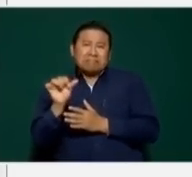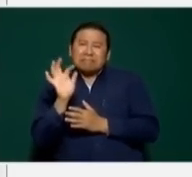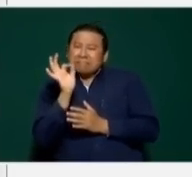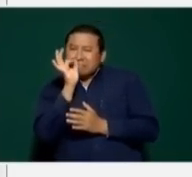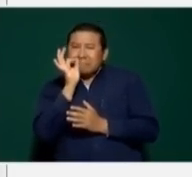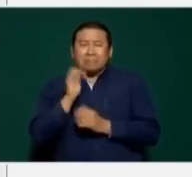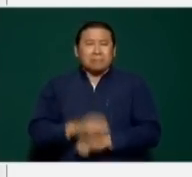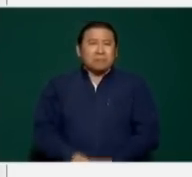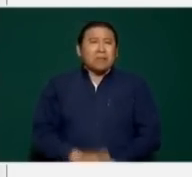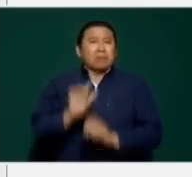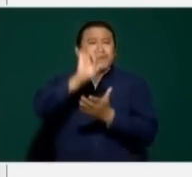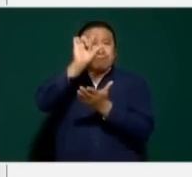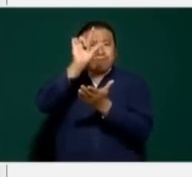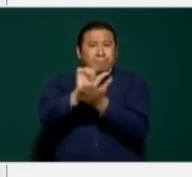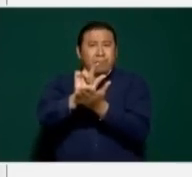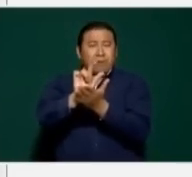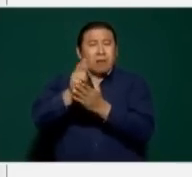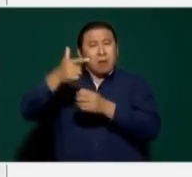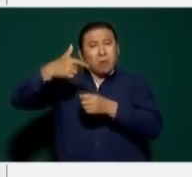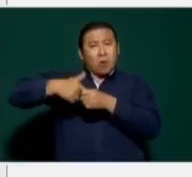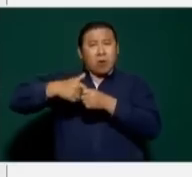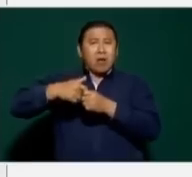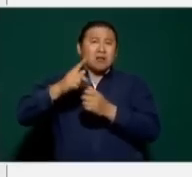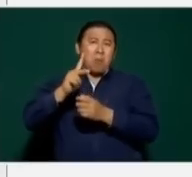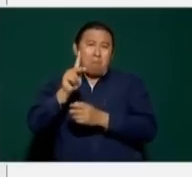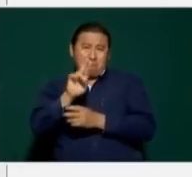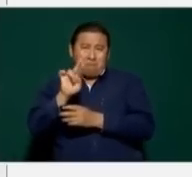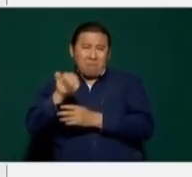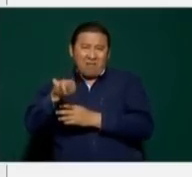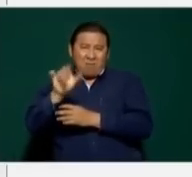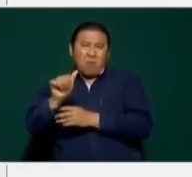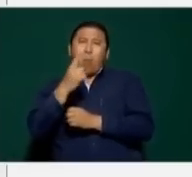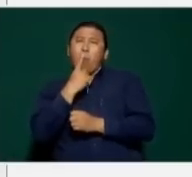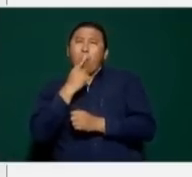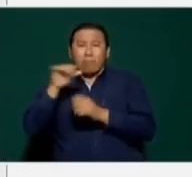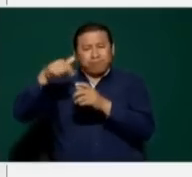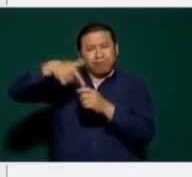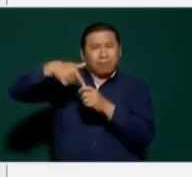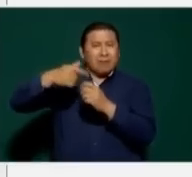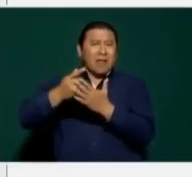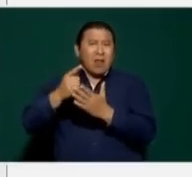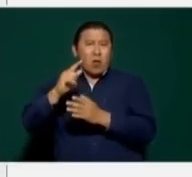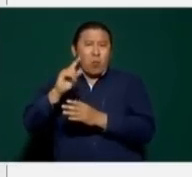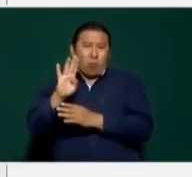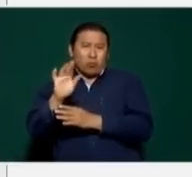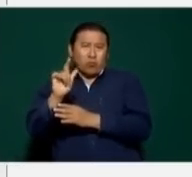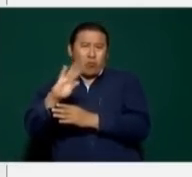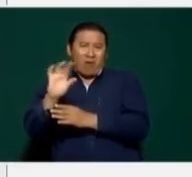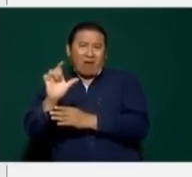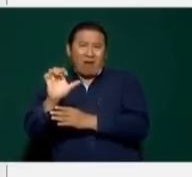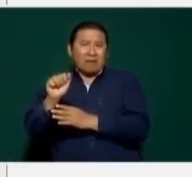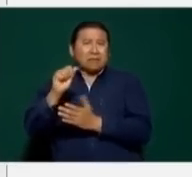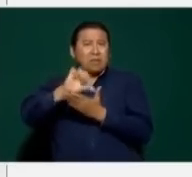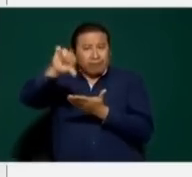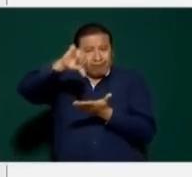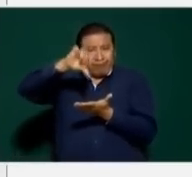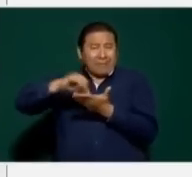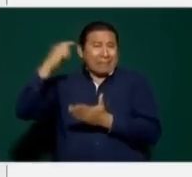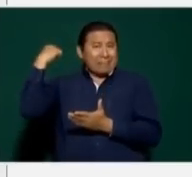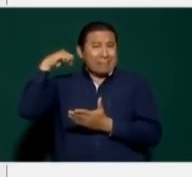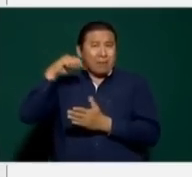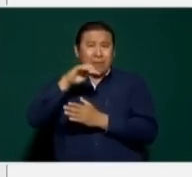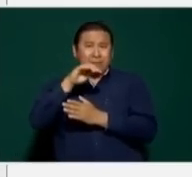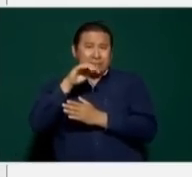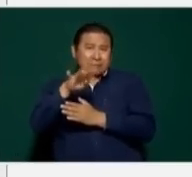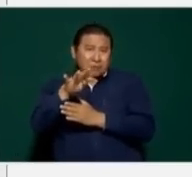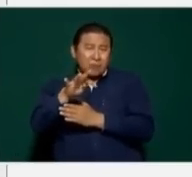litro la gasolina premium, y el más económico en Costco Gas, en Centro Tabasco, a